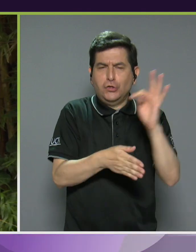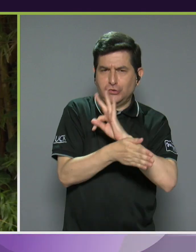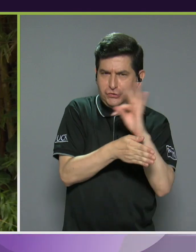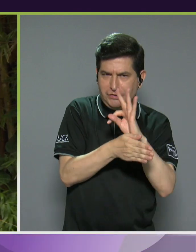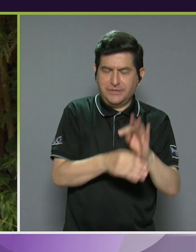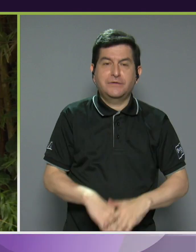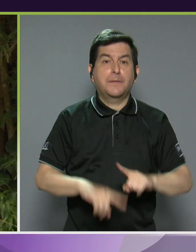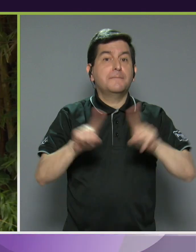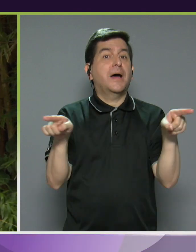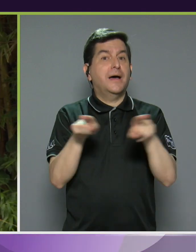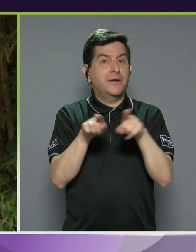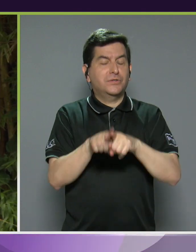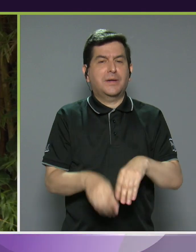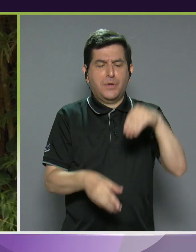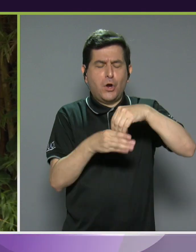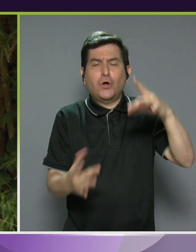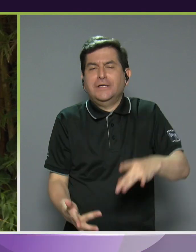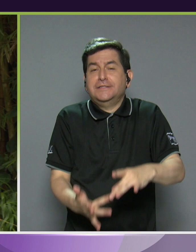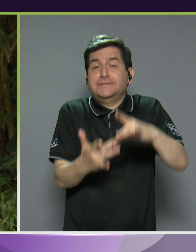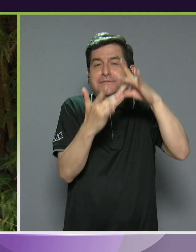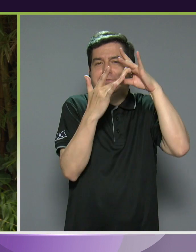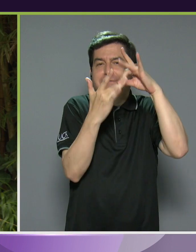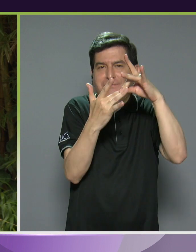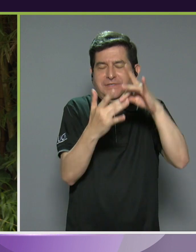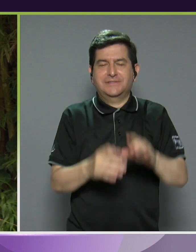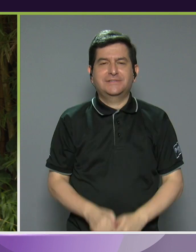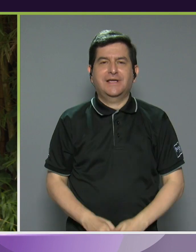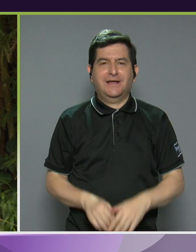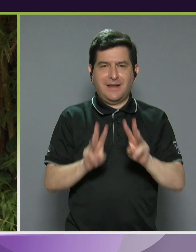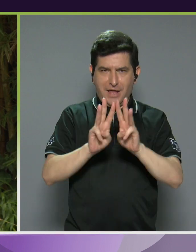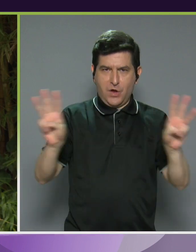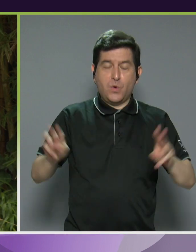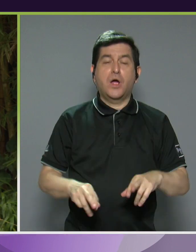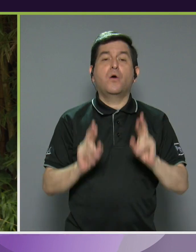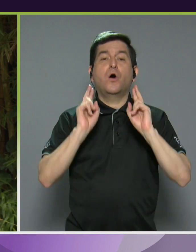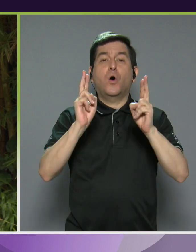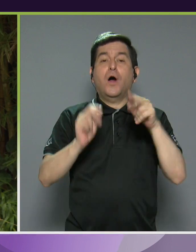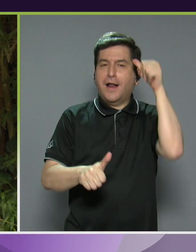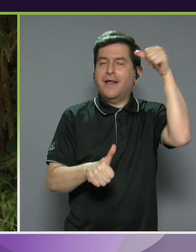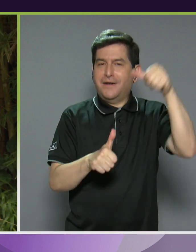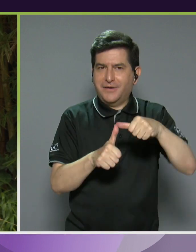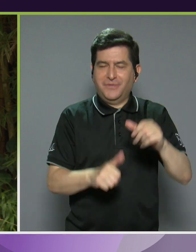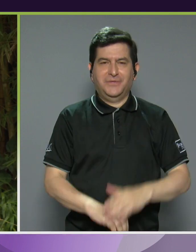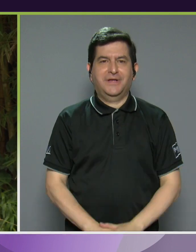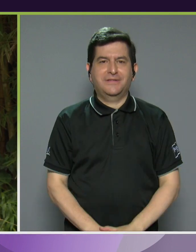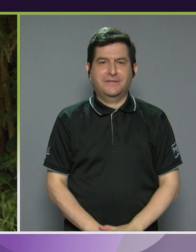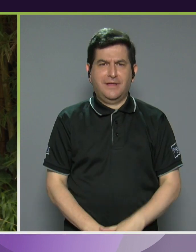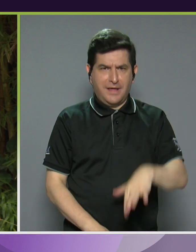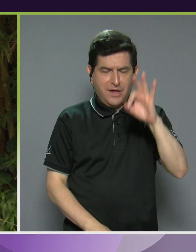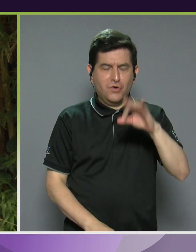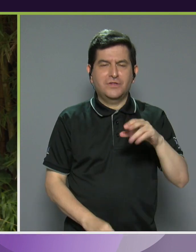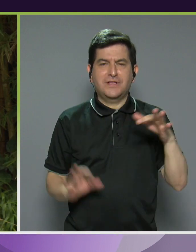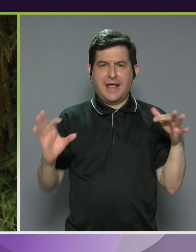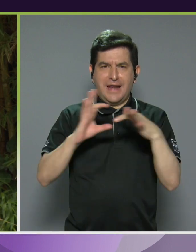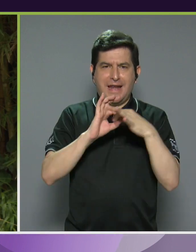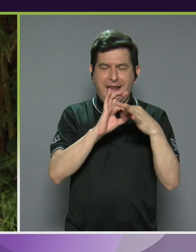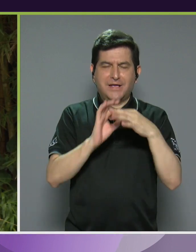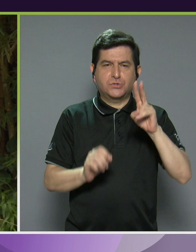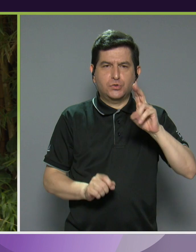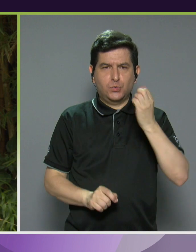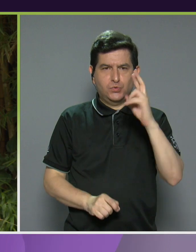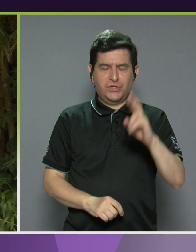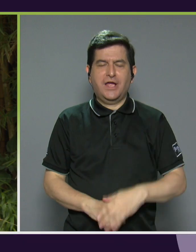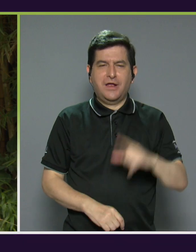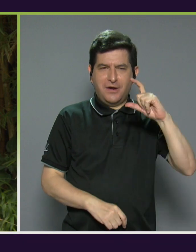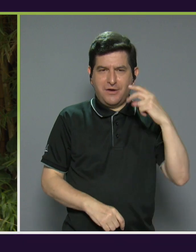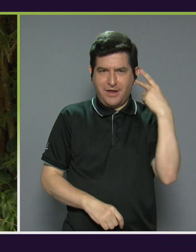pero también contenidos exclusivos de la web. Ojalá que no se los pierdan. Nos encuentra como Nexos UCR en Instagram, Facebook